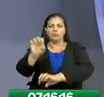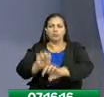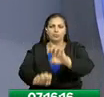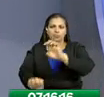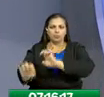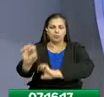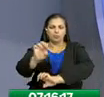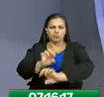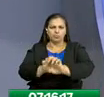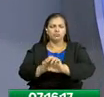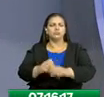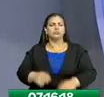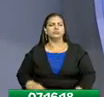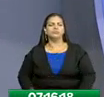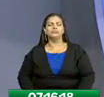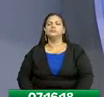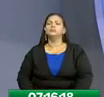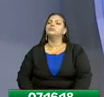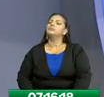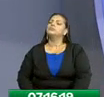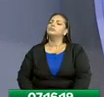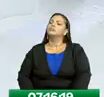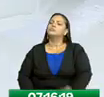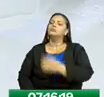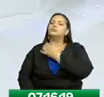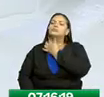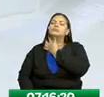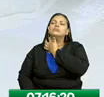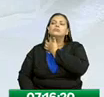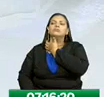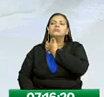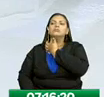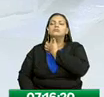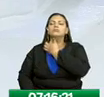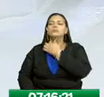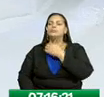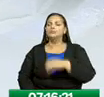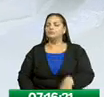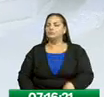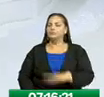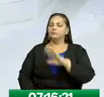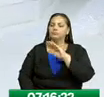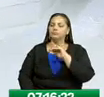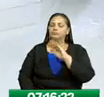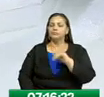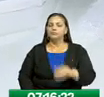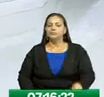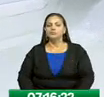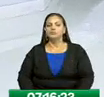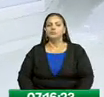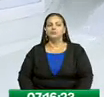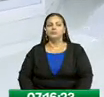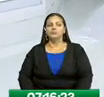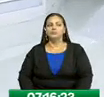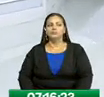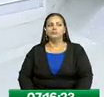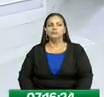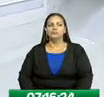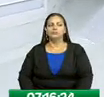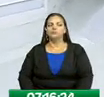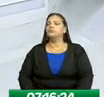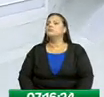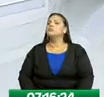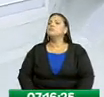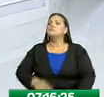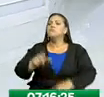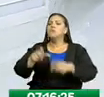los seguimientos respectivos. Ahora, en un momento dado hubo voces que salieron por los fueros a decir que habían otros